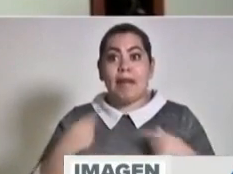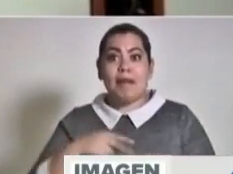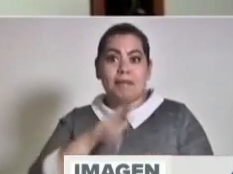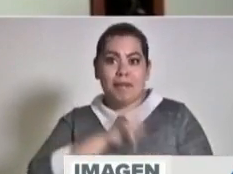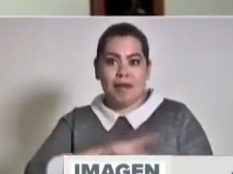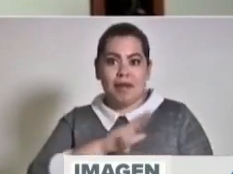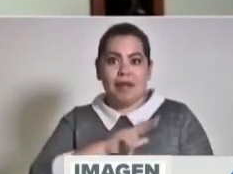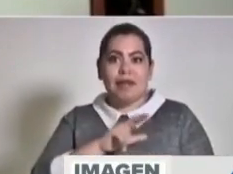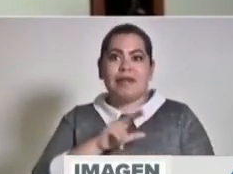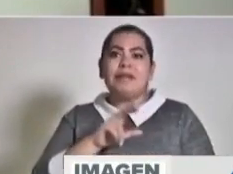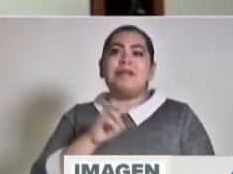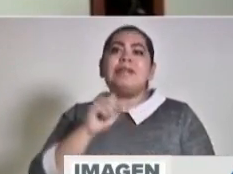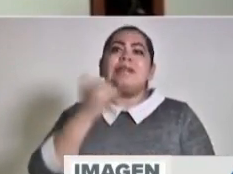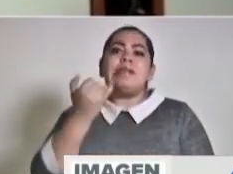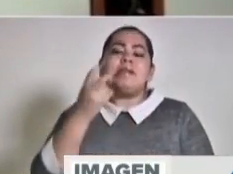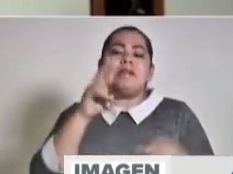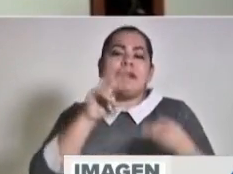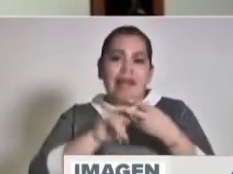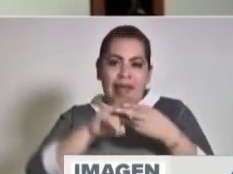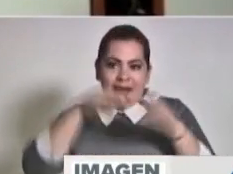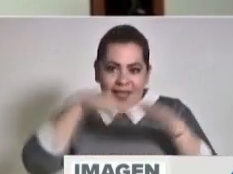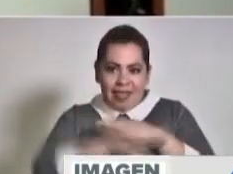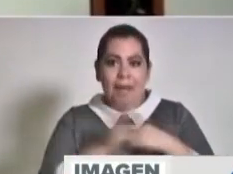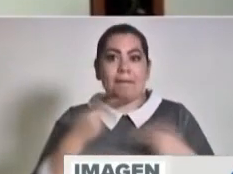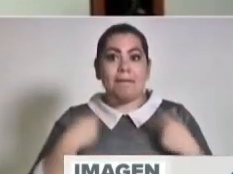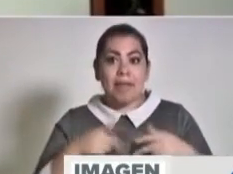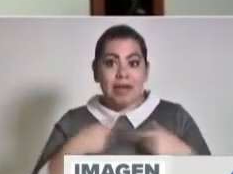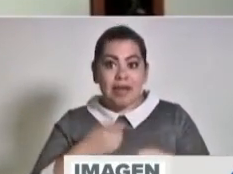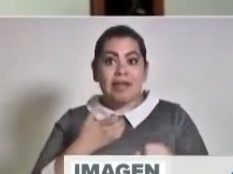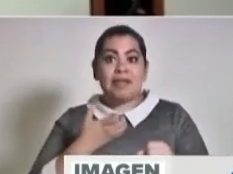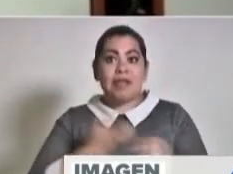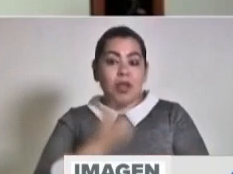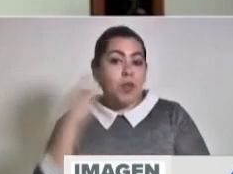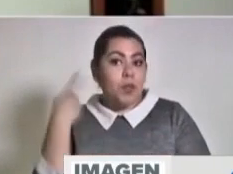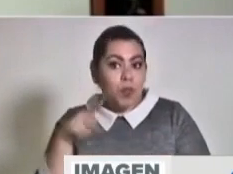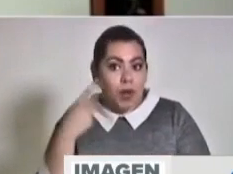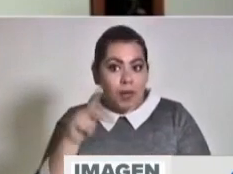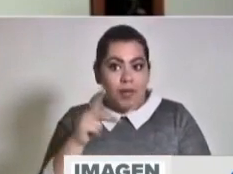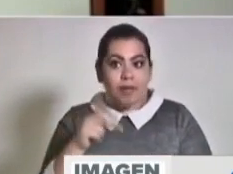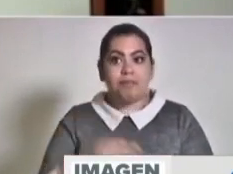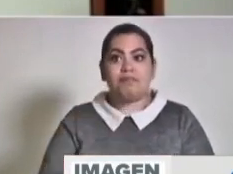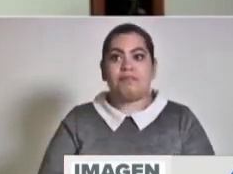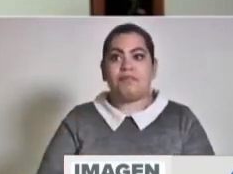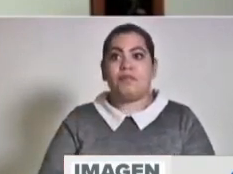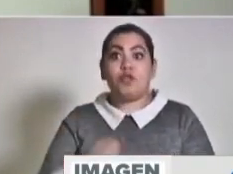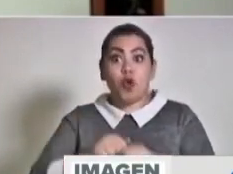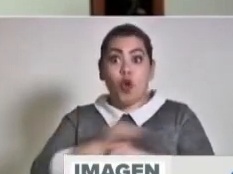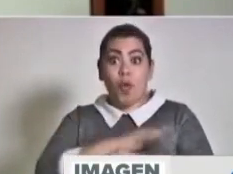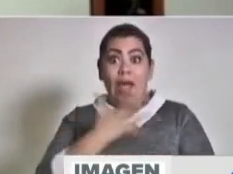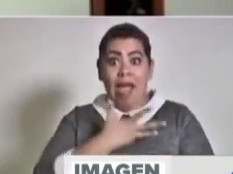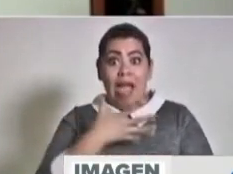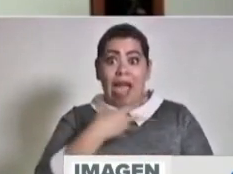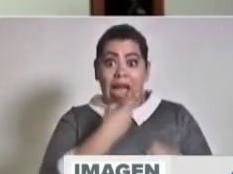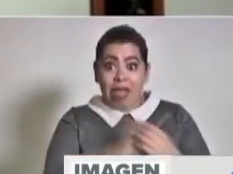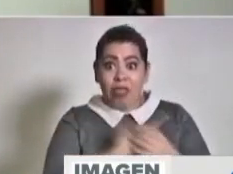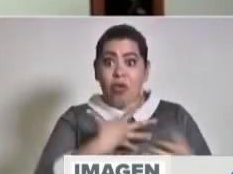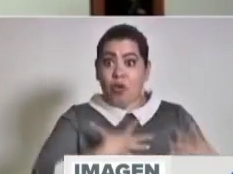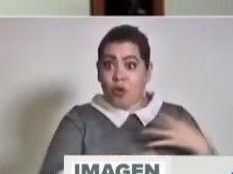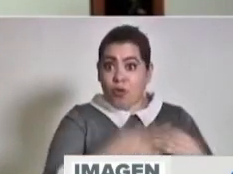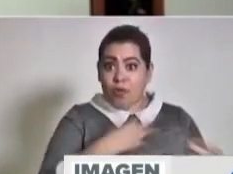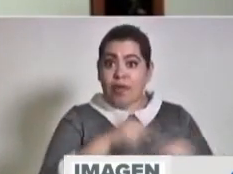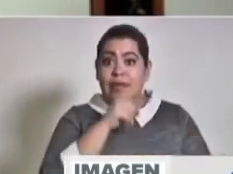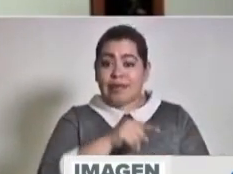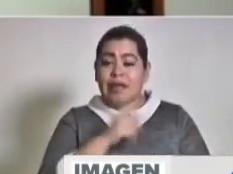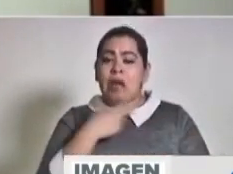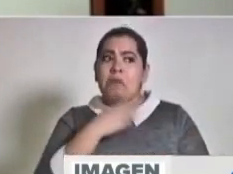que permanecerá abierta la convocatoria por parte del consulado de Nueva York para quien desee repatriar los restos de sus seres